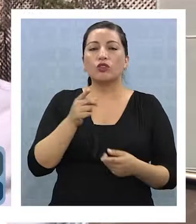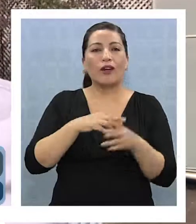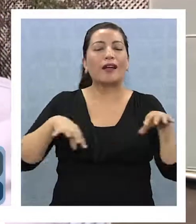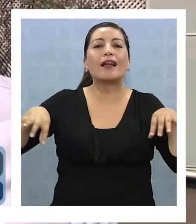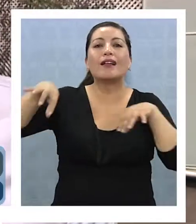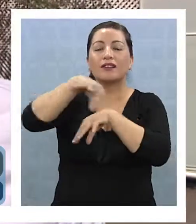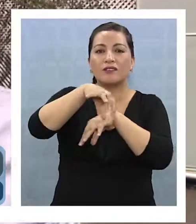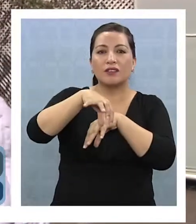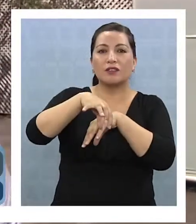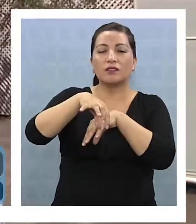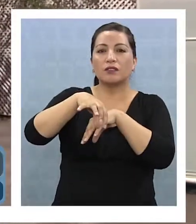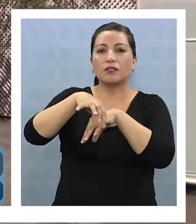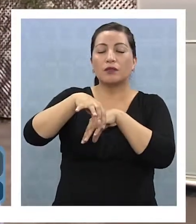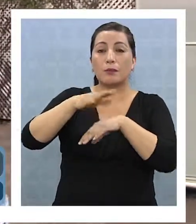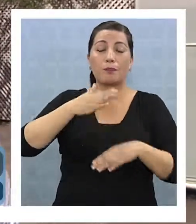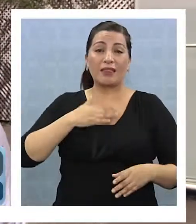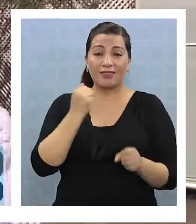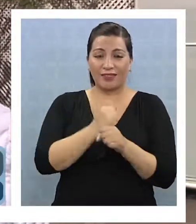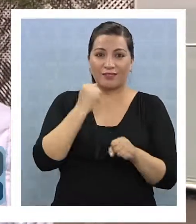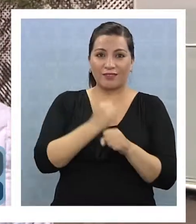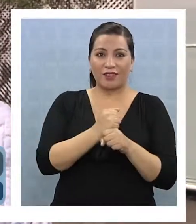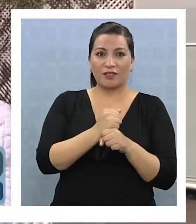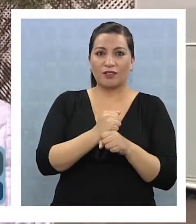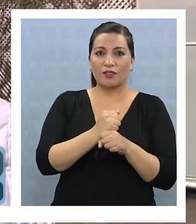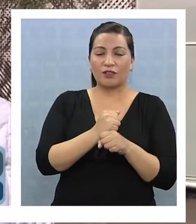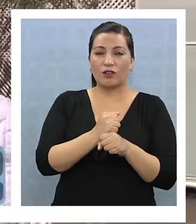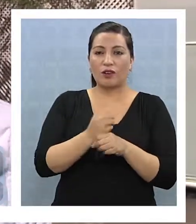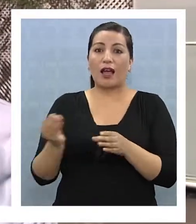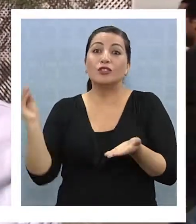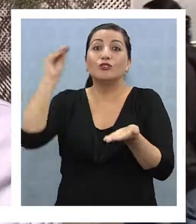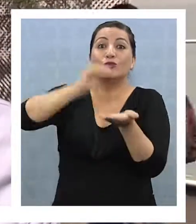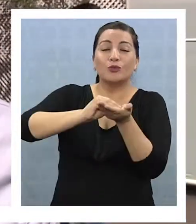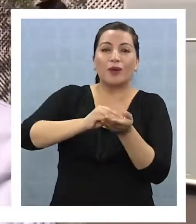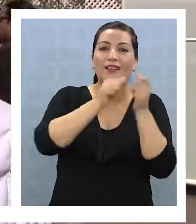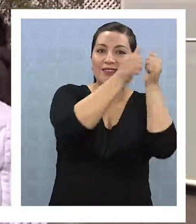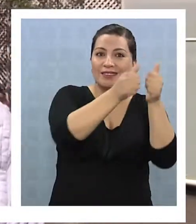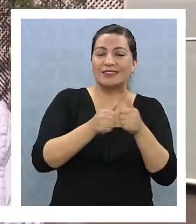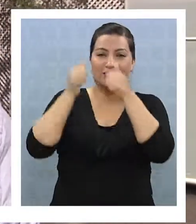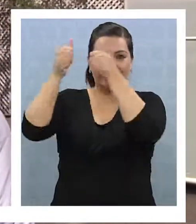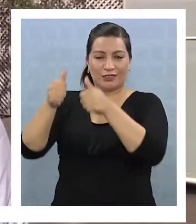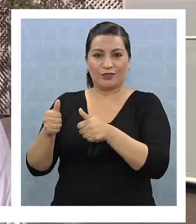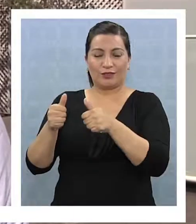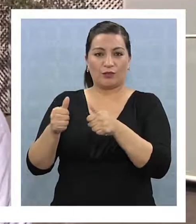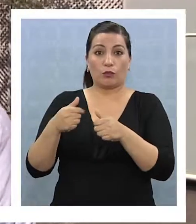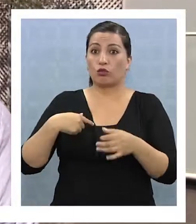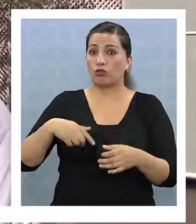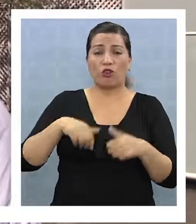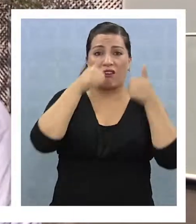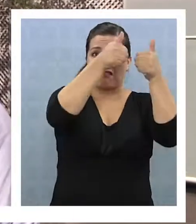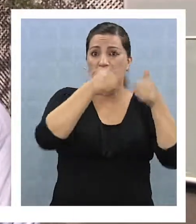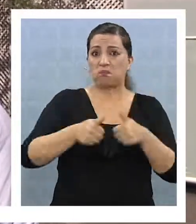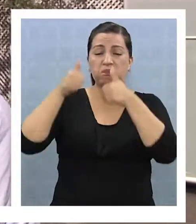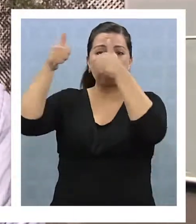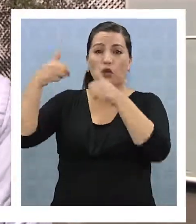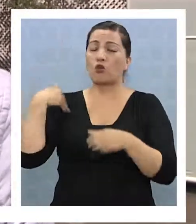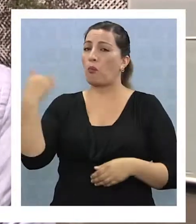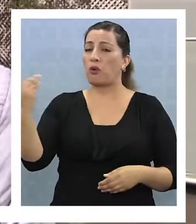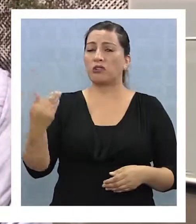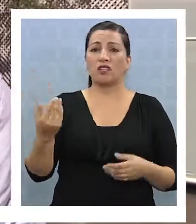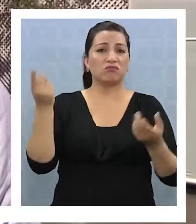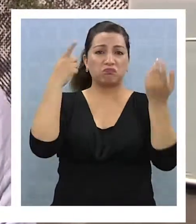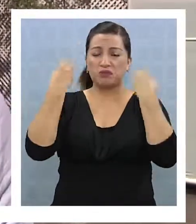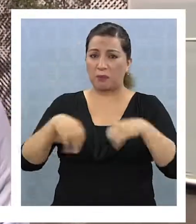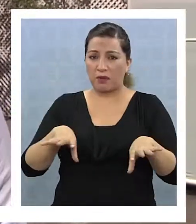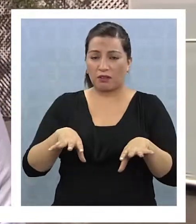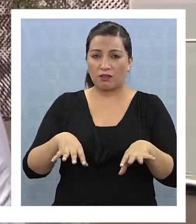es adicionándole a eso el proceso electoral. Por lo tanto, cuando termine el proceso electoral, independiente de los resultados, yo quedo con